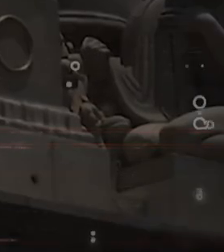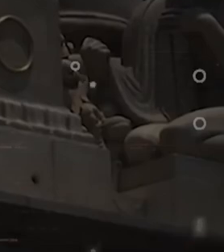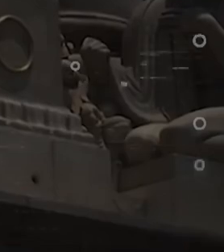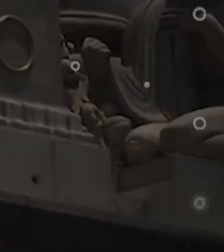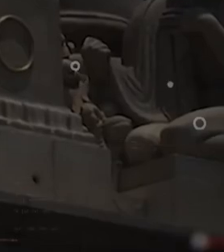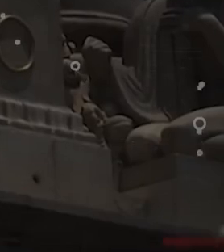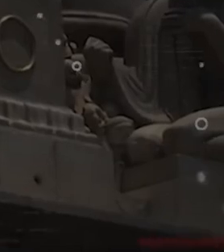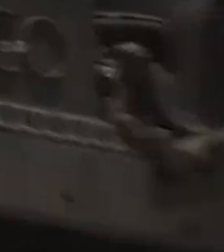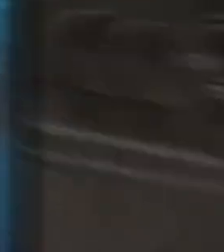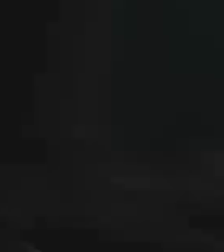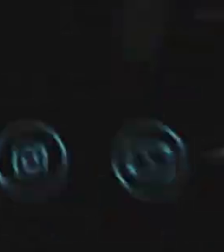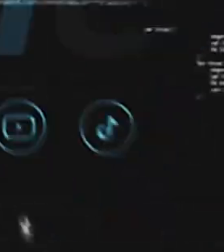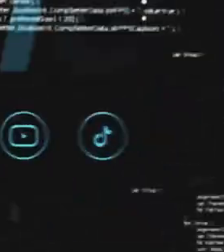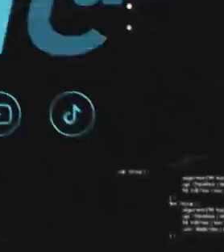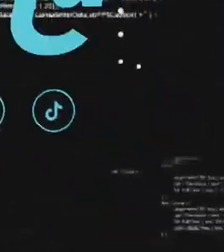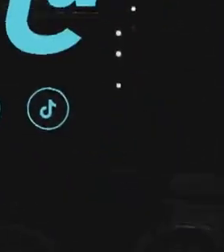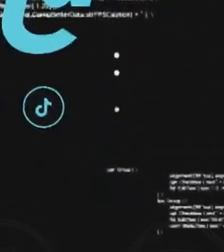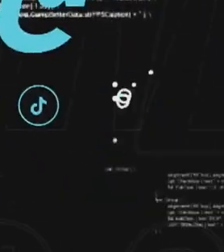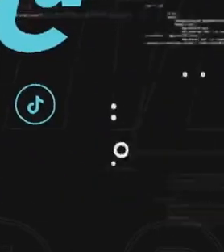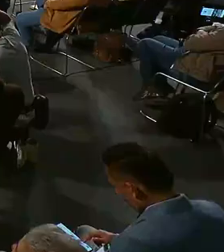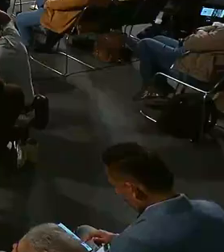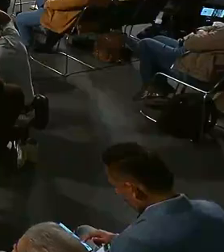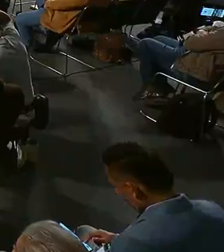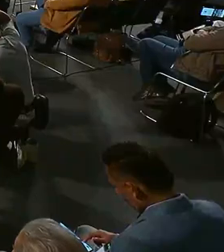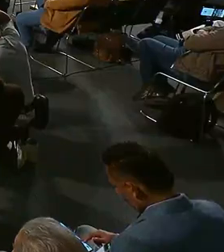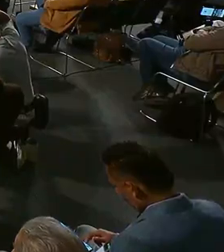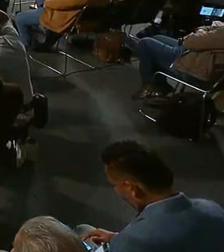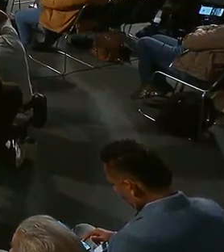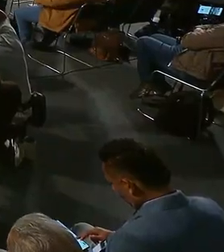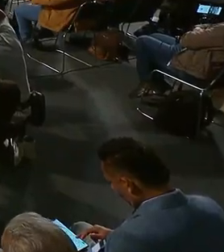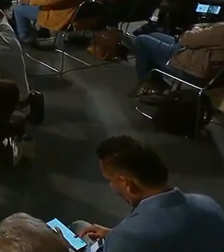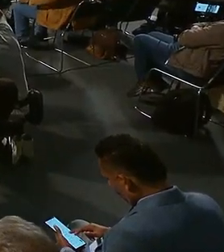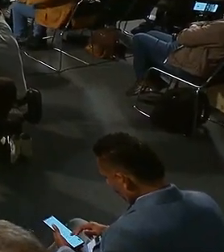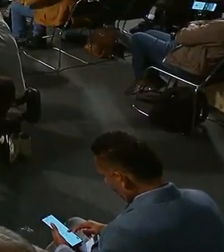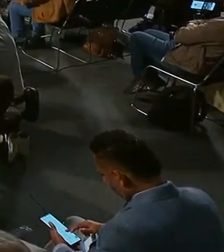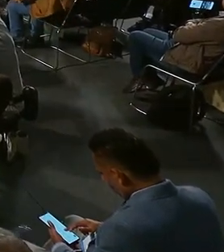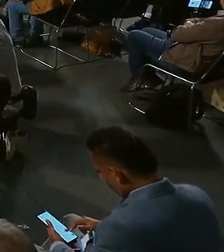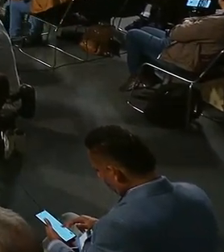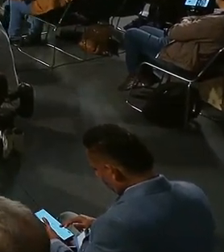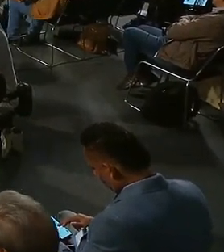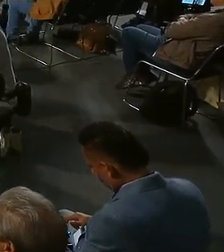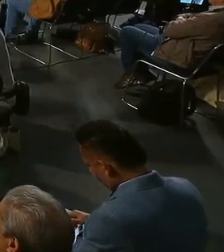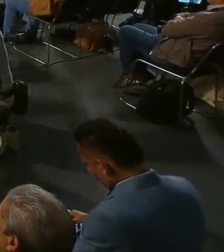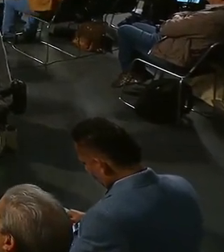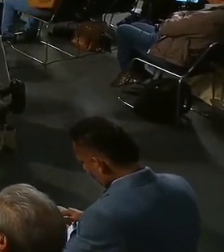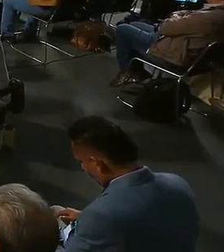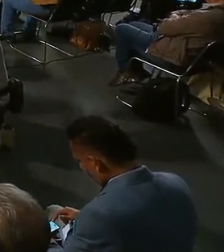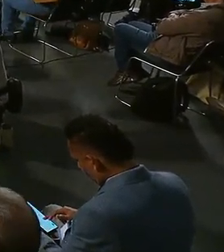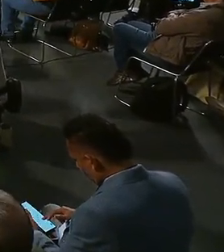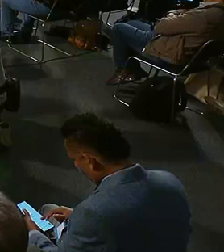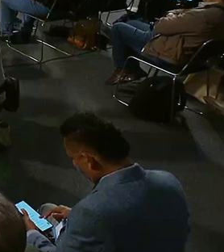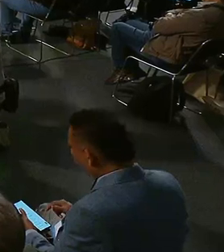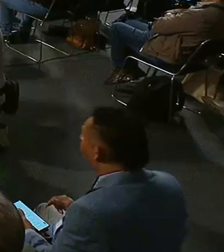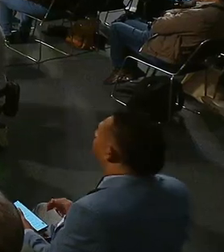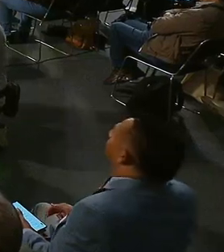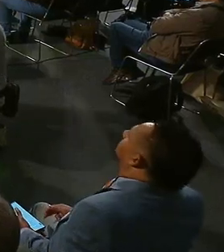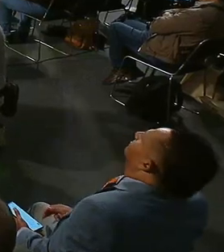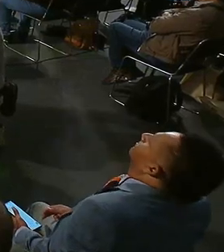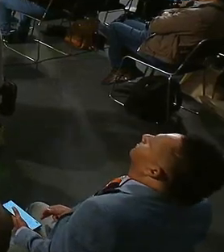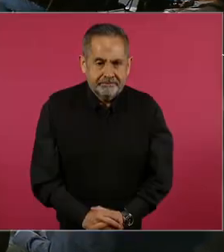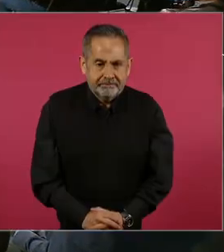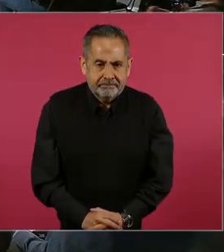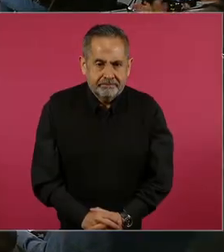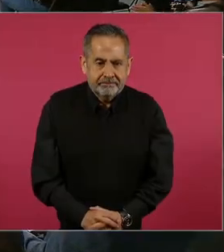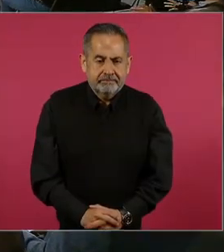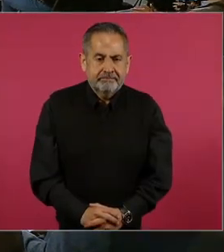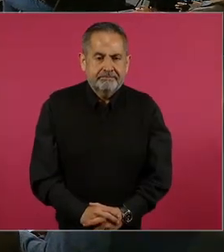millones de dólares. Infodemia. Es cuanto, señor presidente. Es un honor estar con Obrador.